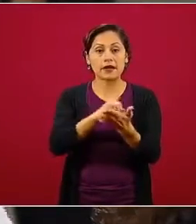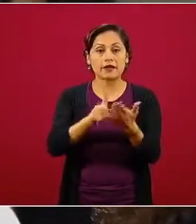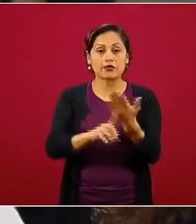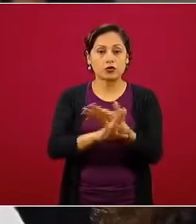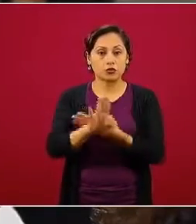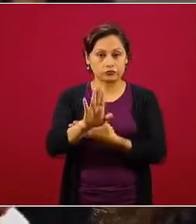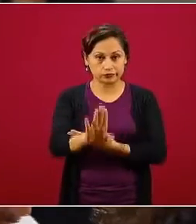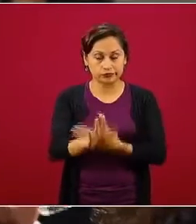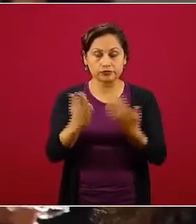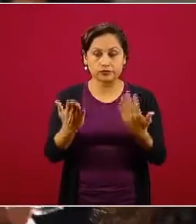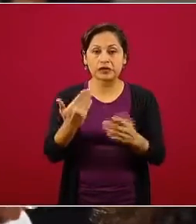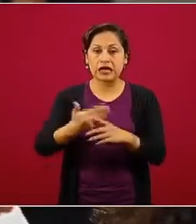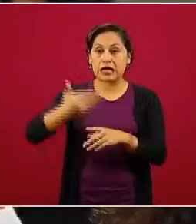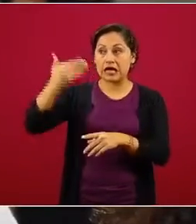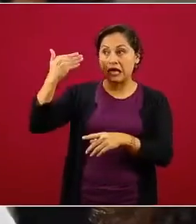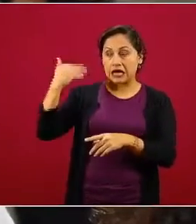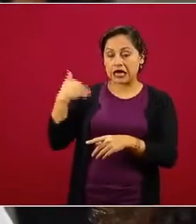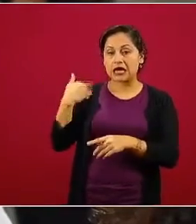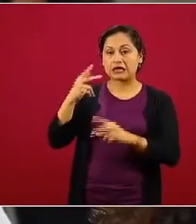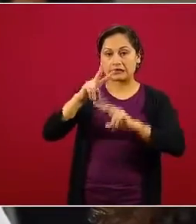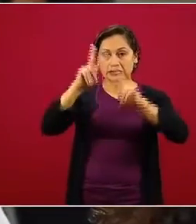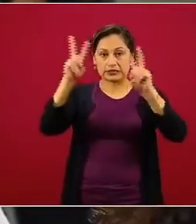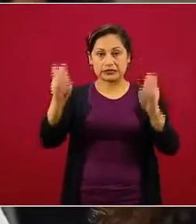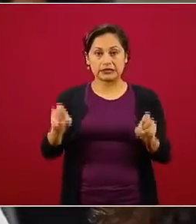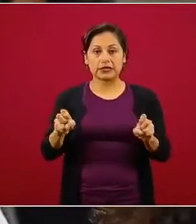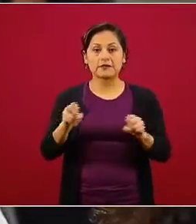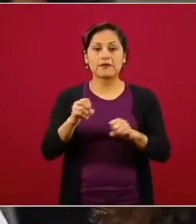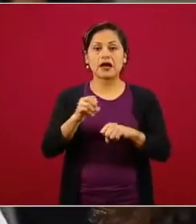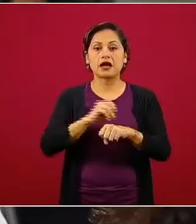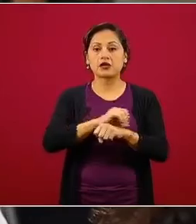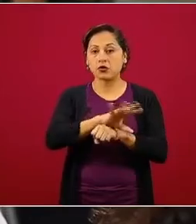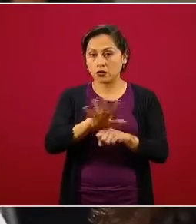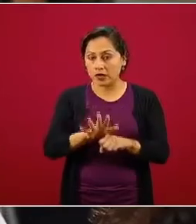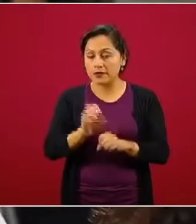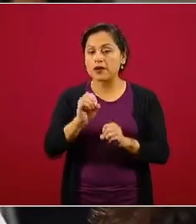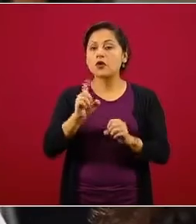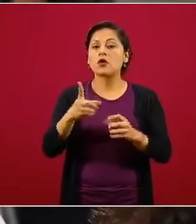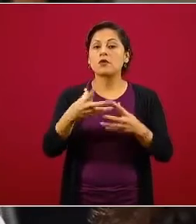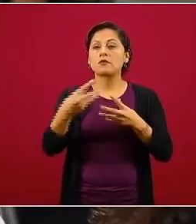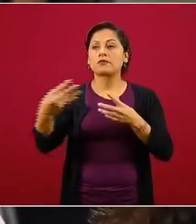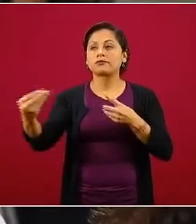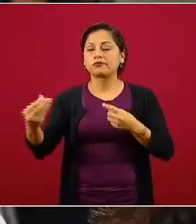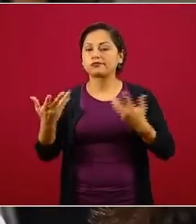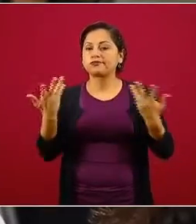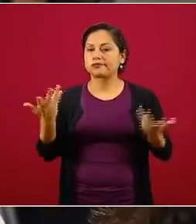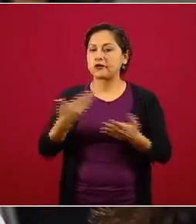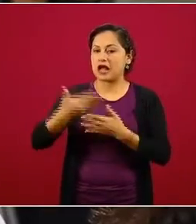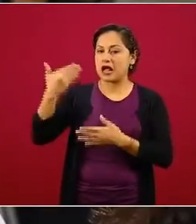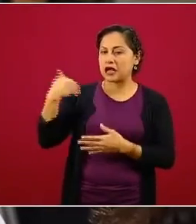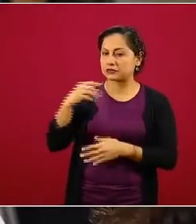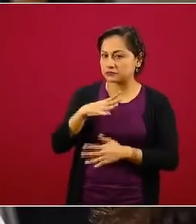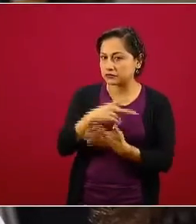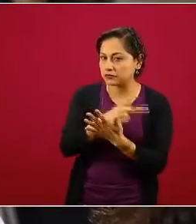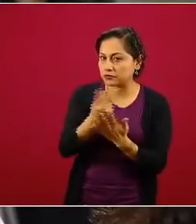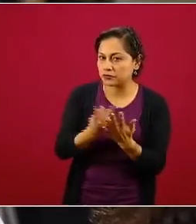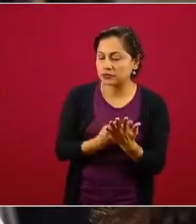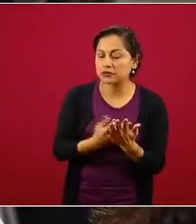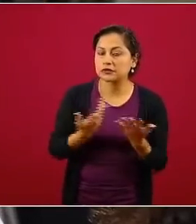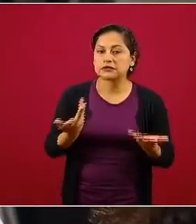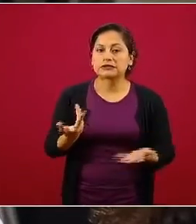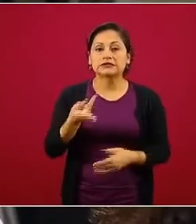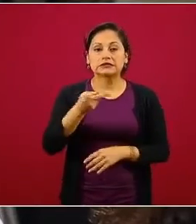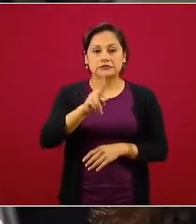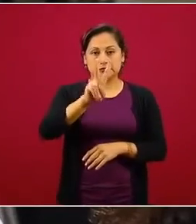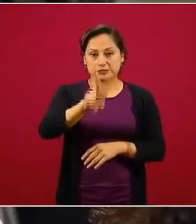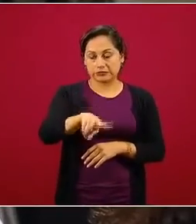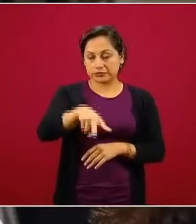este tema del coronavirus y la pandemia. Lo cierto es que en nuestro país pues es